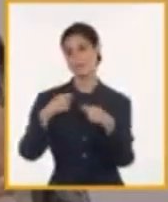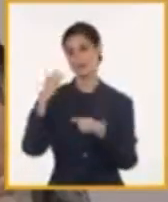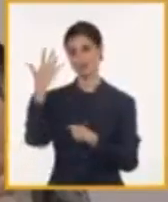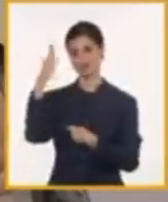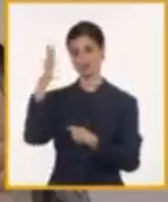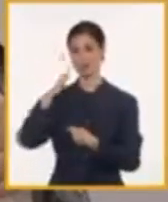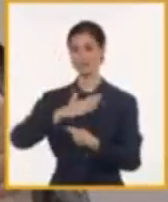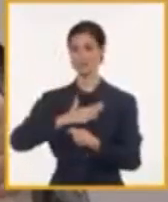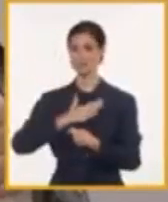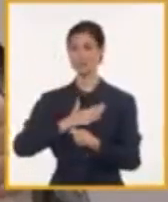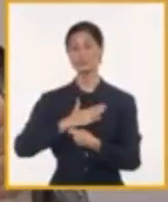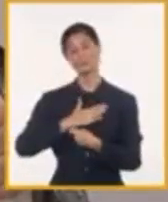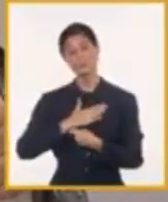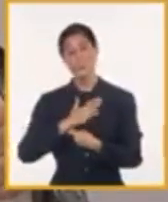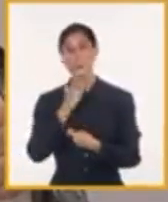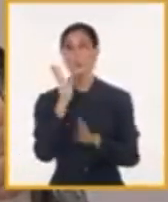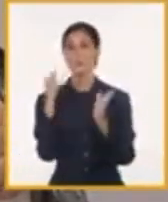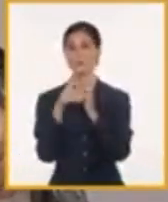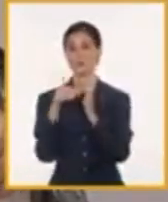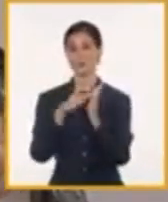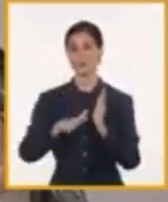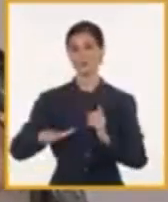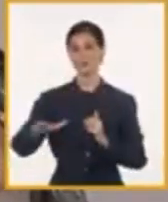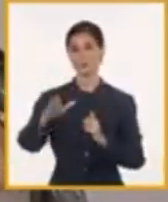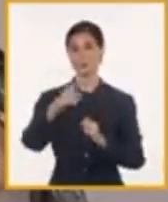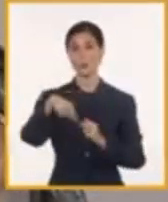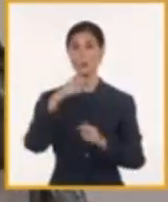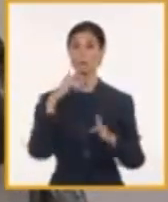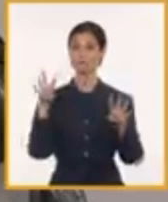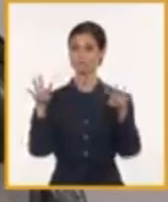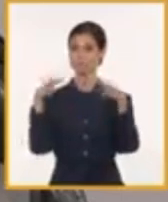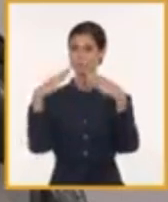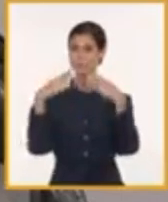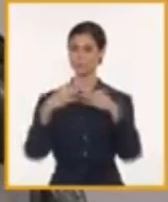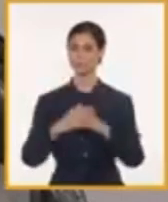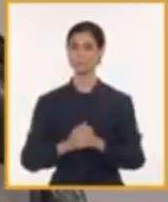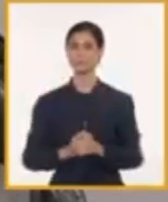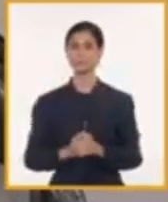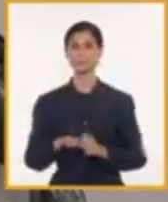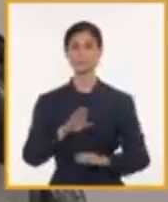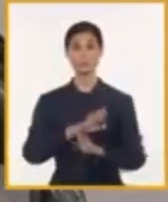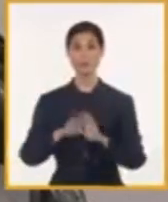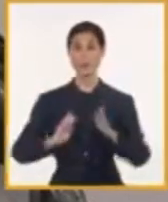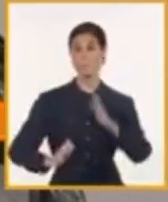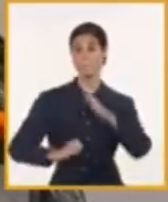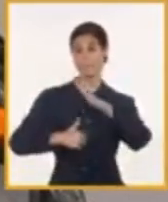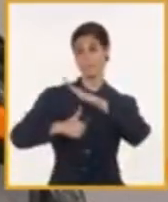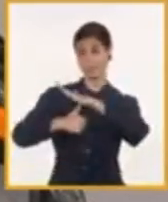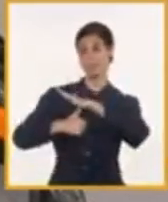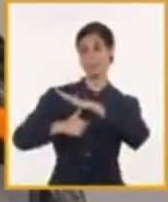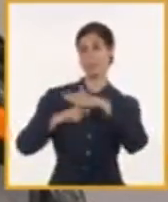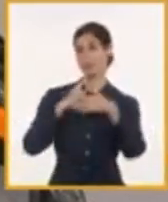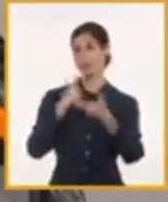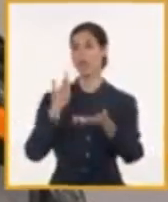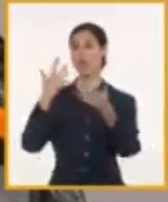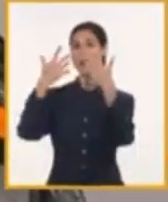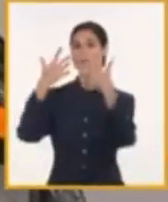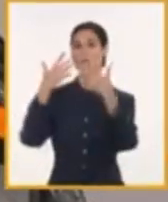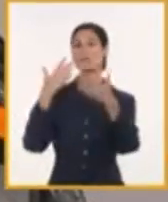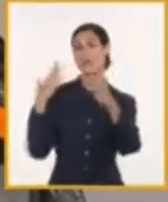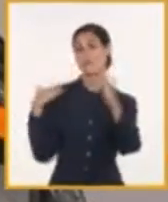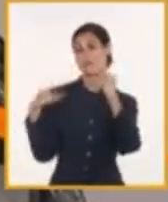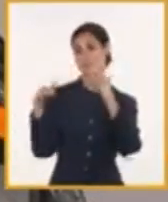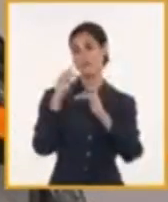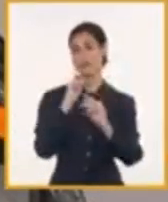los saludos para los televidentes y radioyentes. Bueno, ya el presidente inicialmente se refería que la estrategia para incrementar